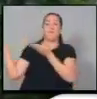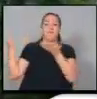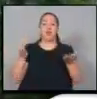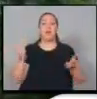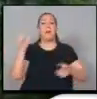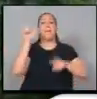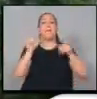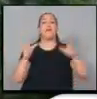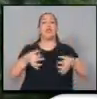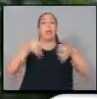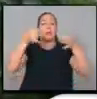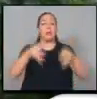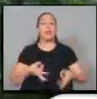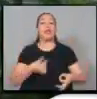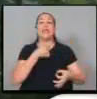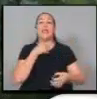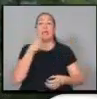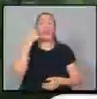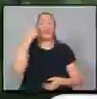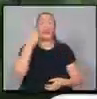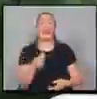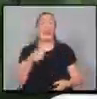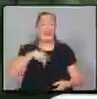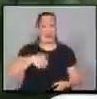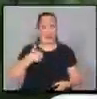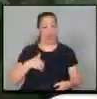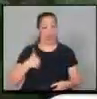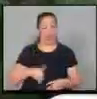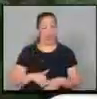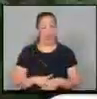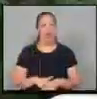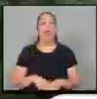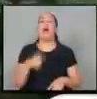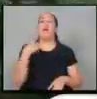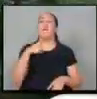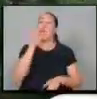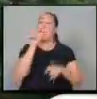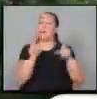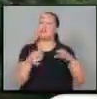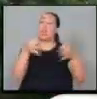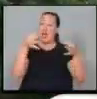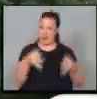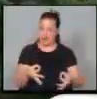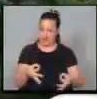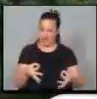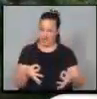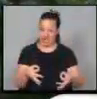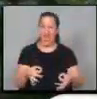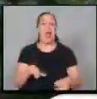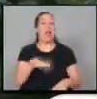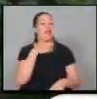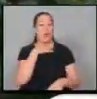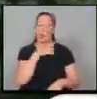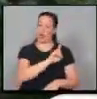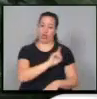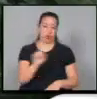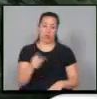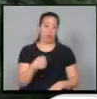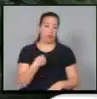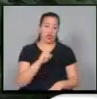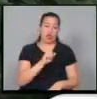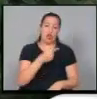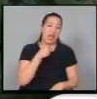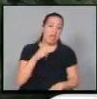bien que quieran habitar el suelo argentino. Pero los hombres de bien. A los delincuentes no los queremos en la